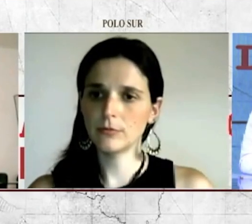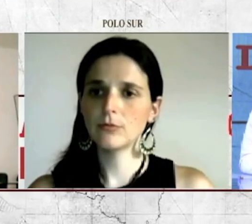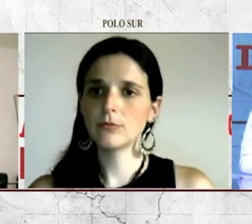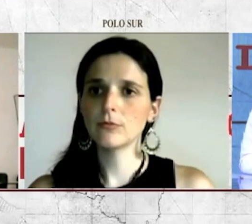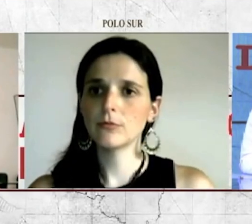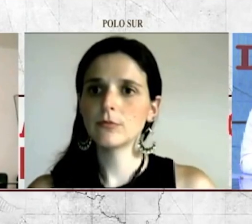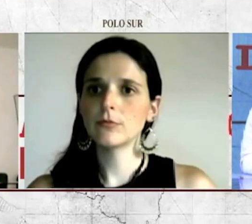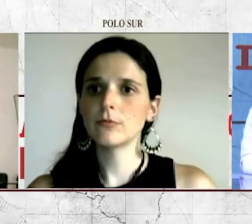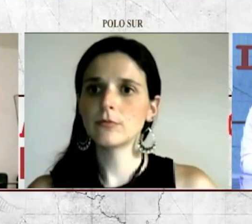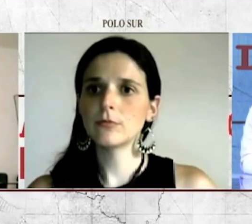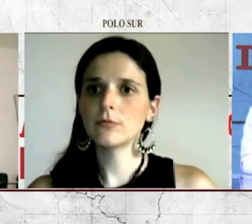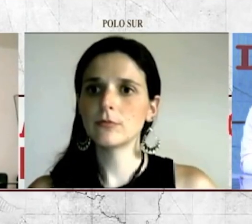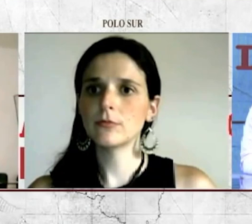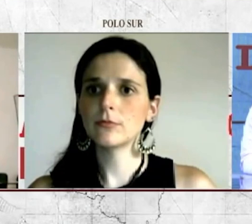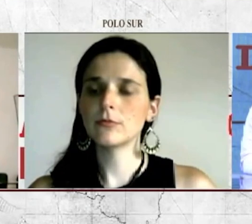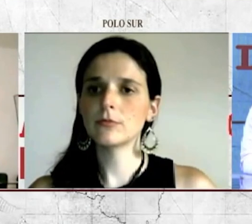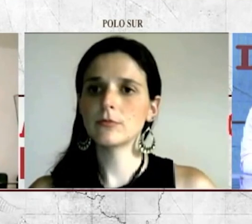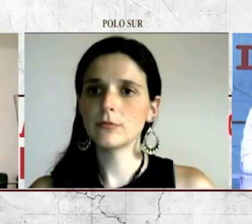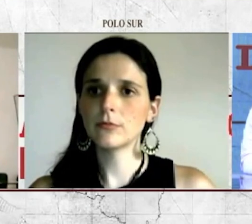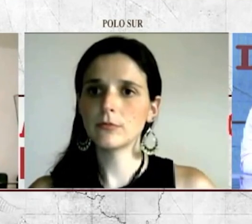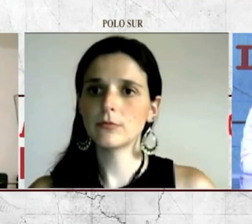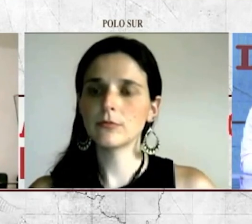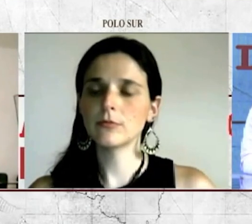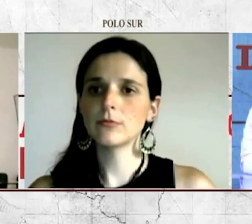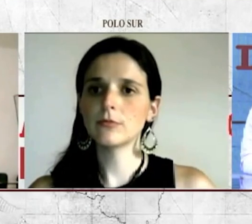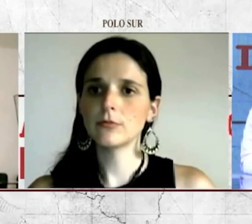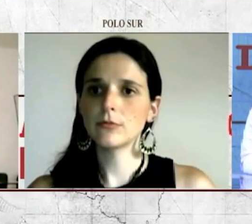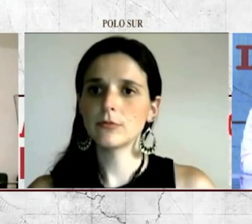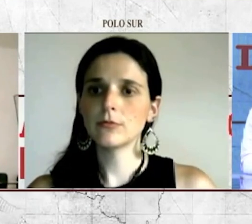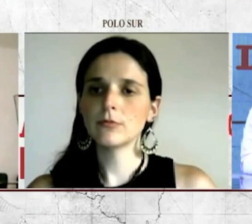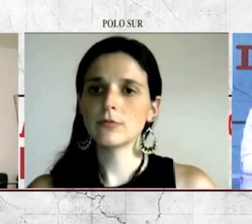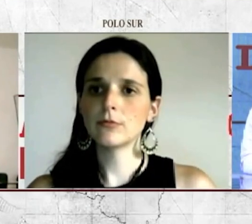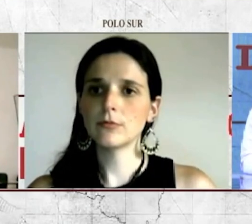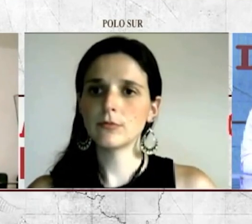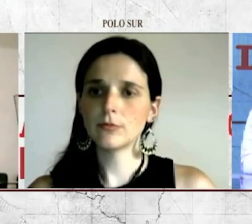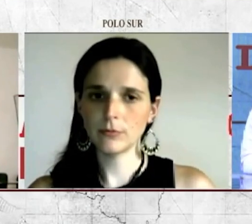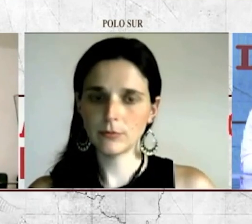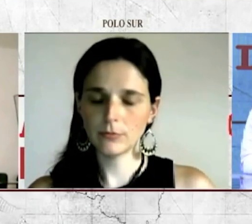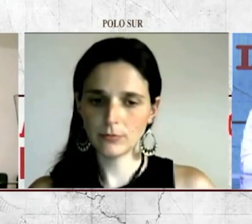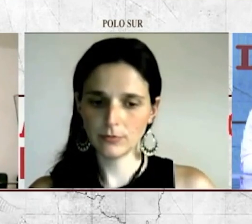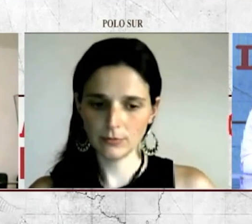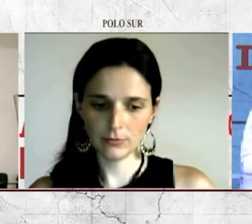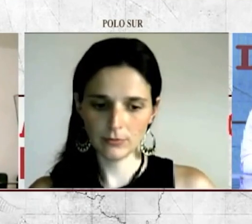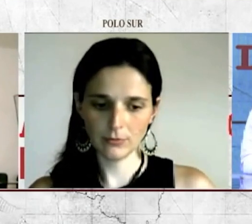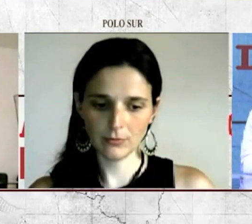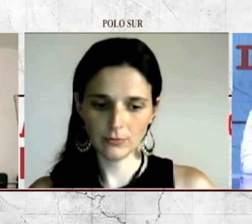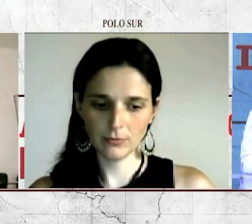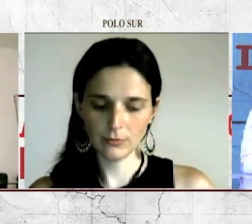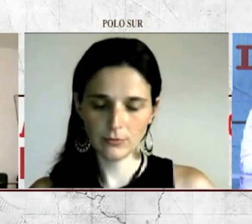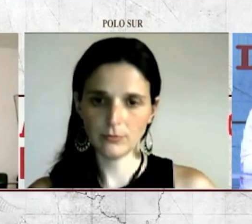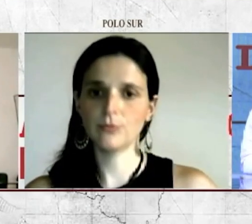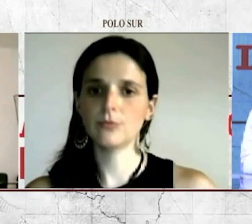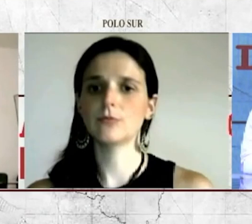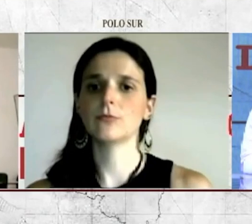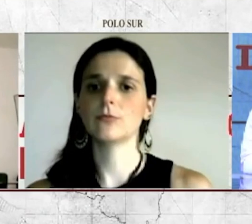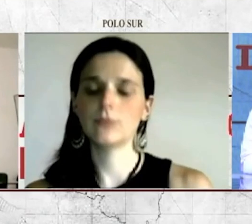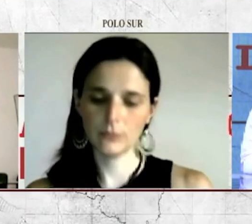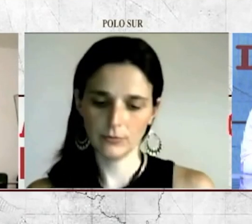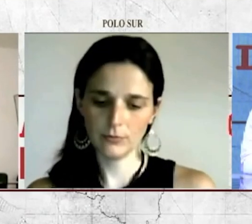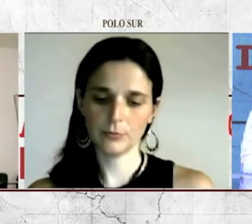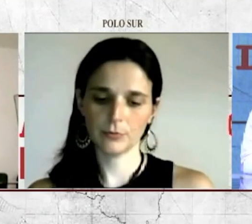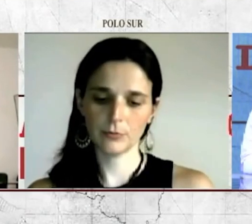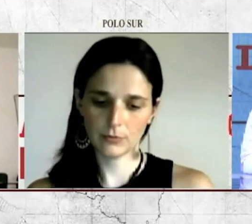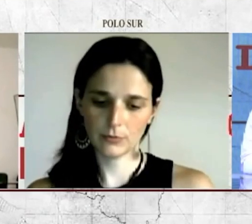las embajadoras. Yo creo que cada día más la presencia de embajadoras halcones,